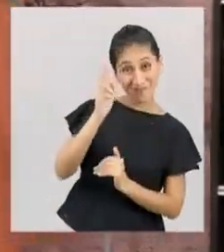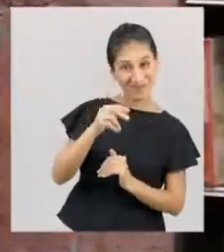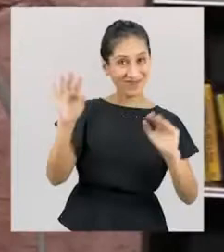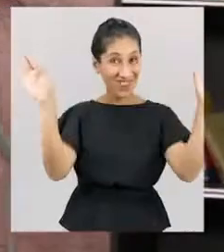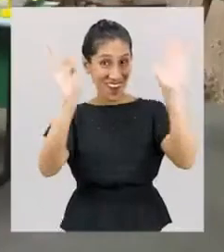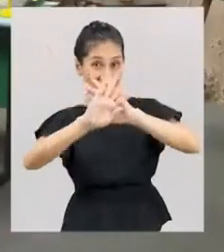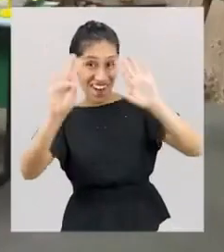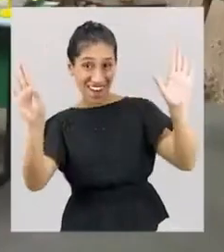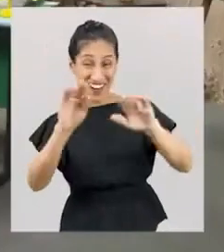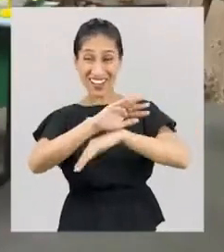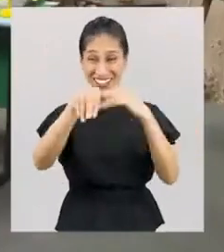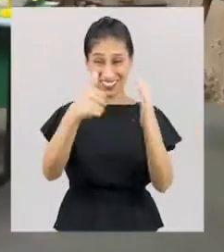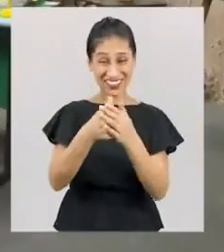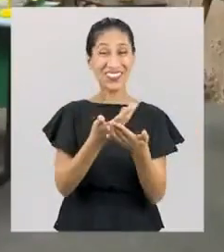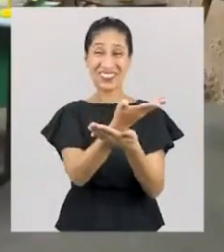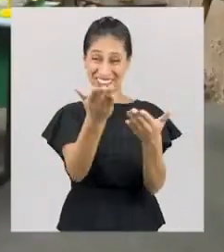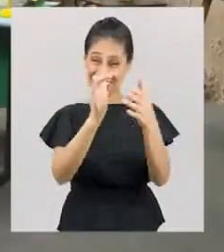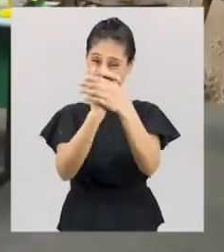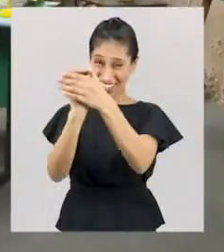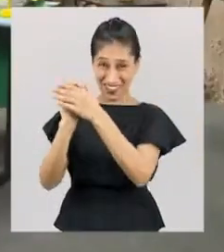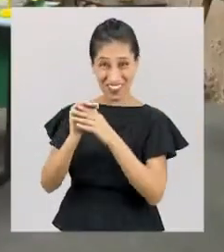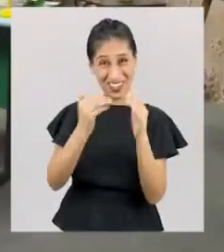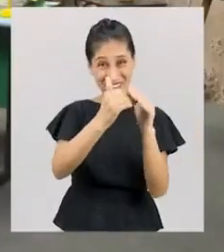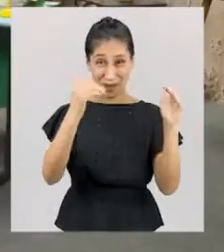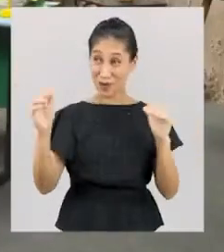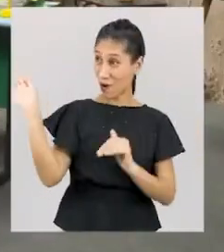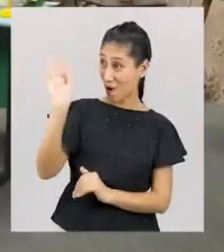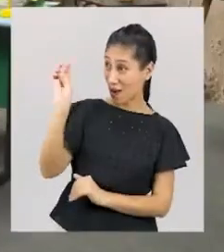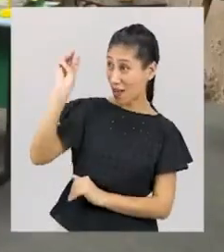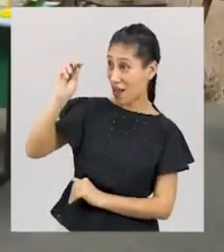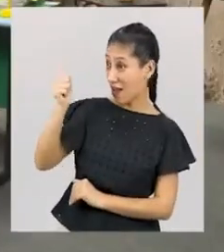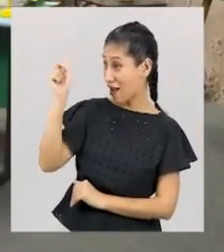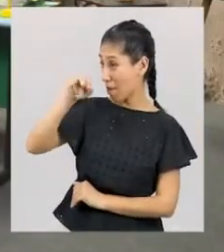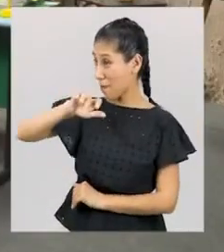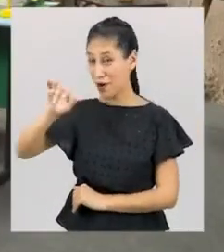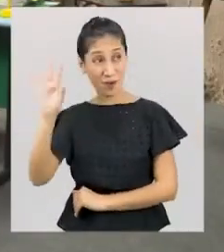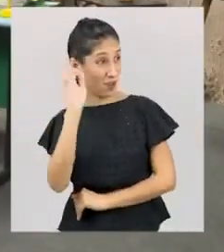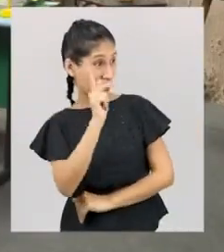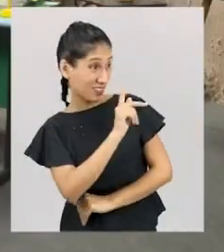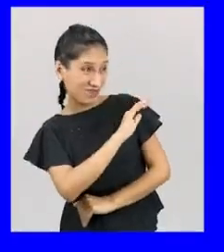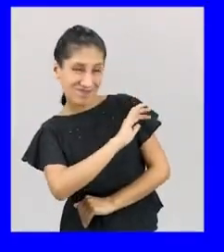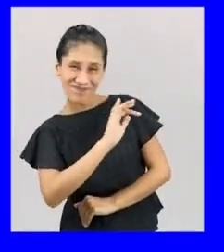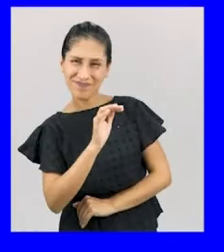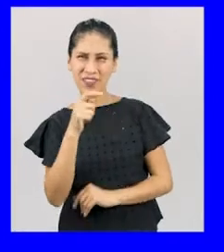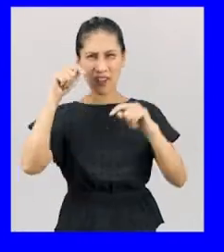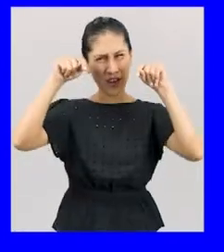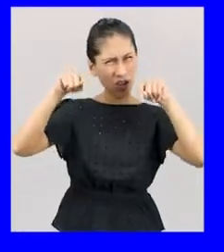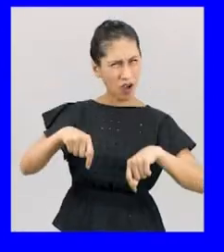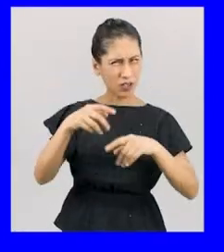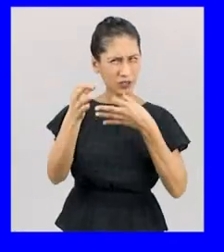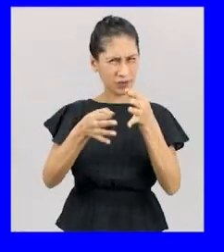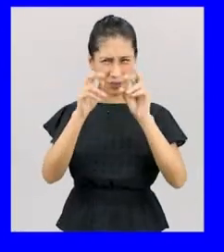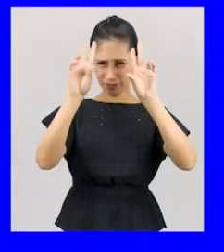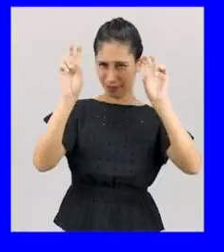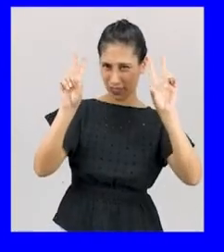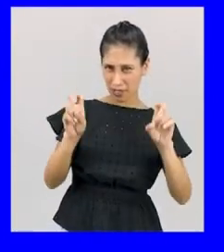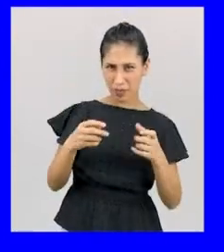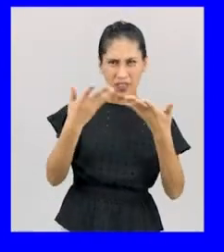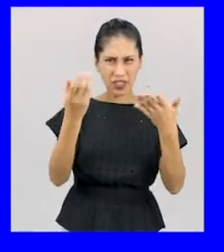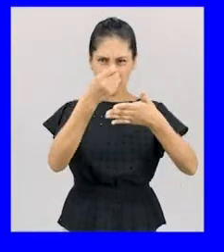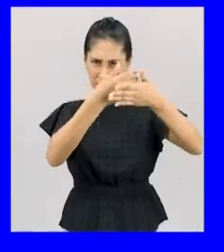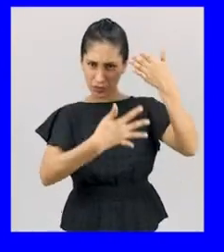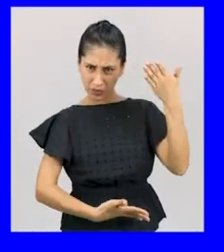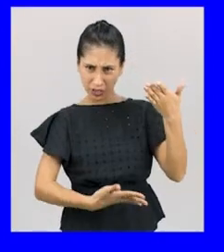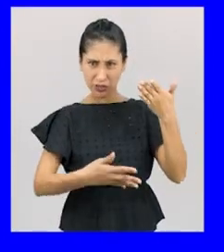Bienvenido, profesor. Hola a todas las amigas y amigos de La Pre. Hola Maru y hola Cori. Hoy vamos a tocar el tema de los